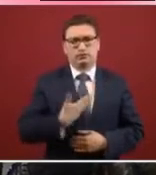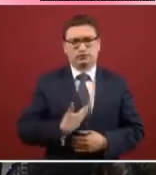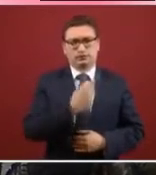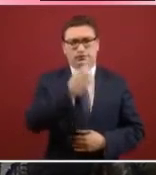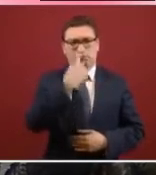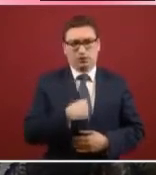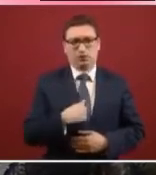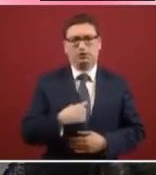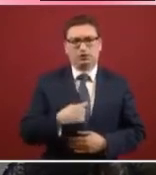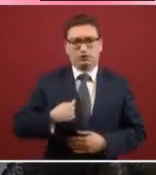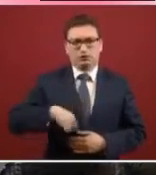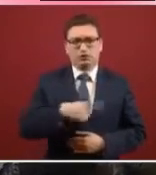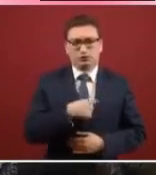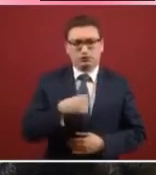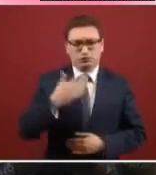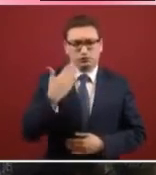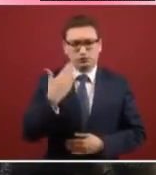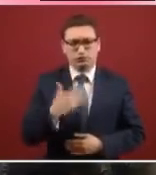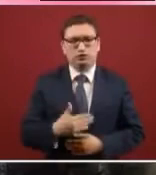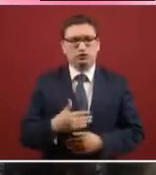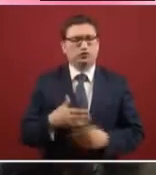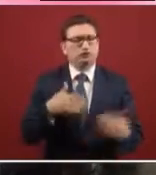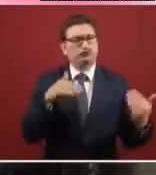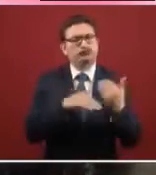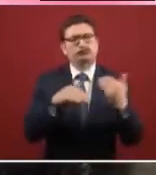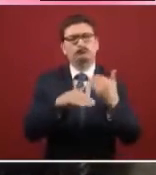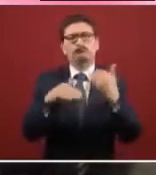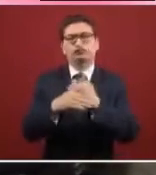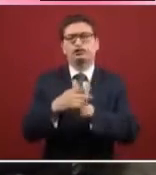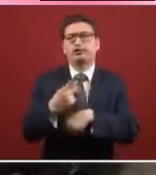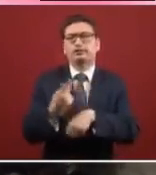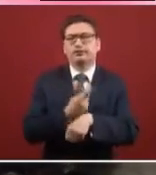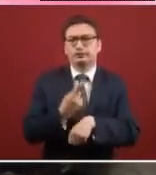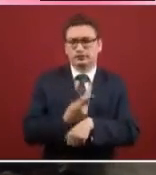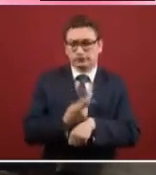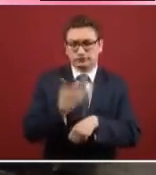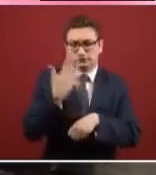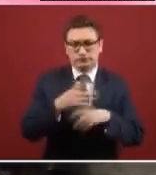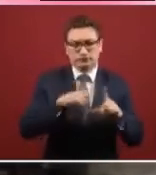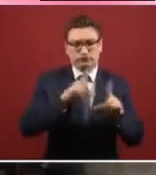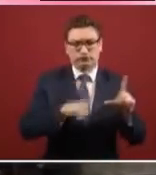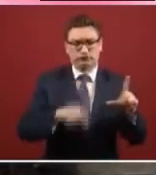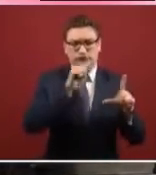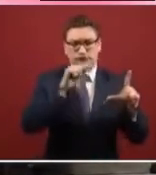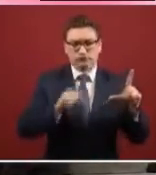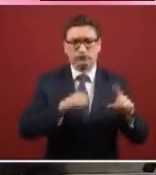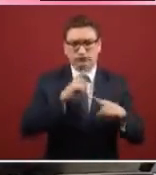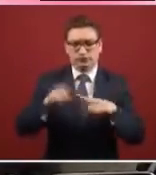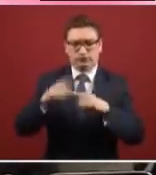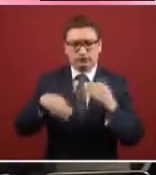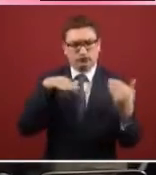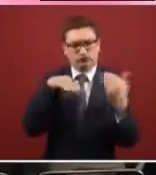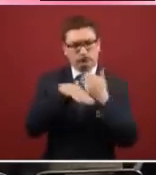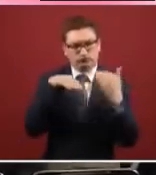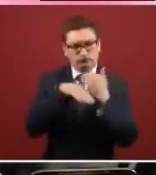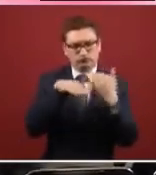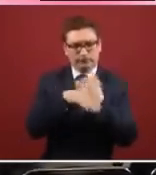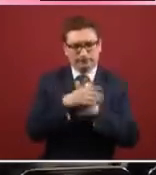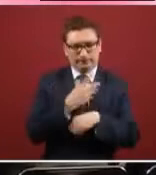como prioridad en relación con las carreteras. So the priority is the roads for the country. La conservación y el